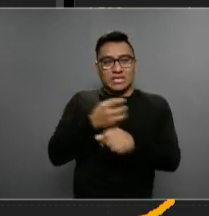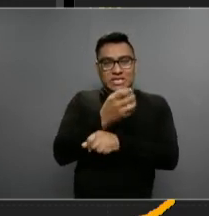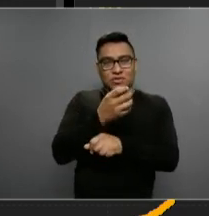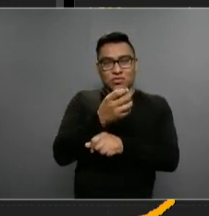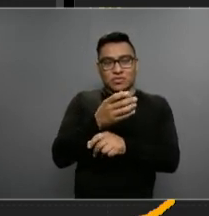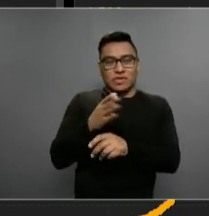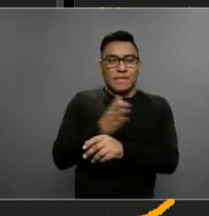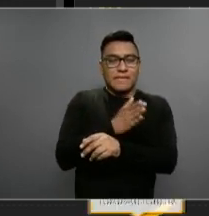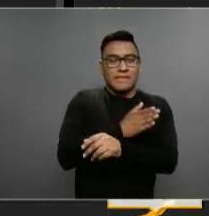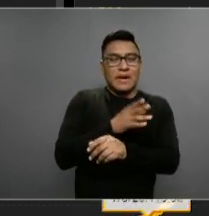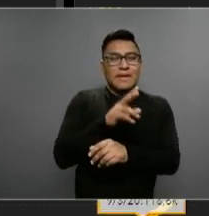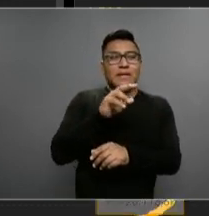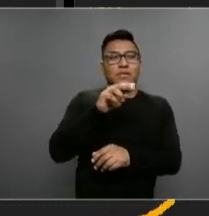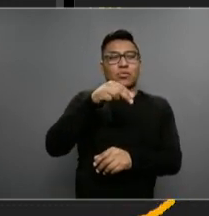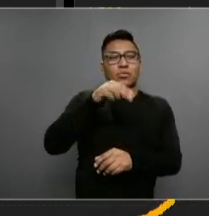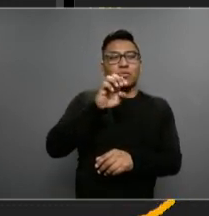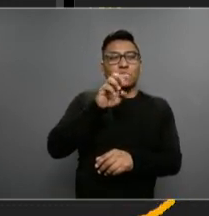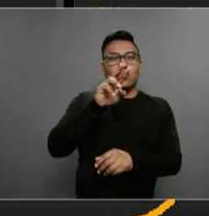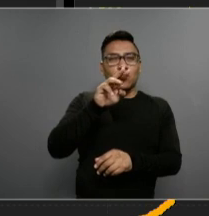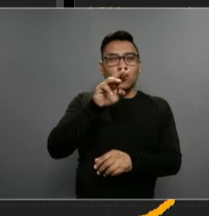vecino, con